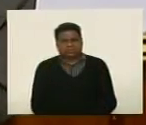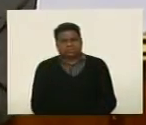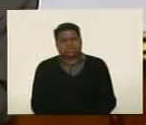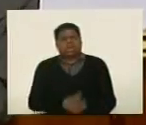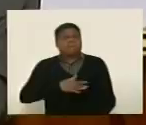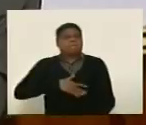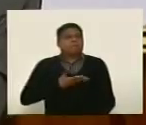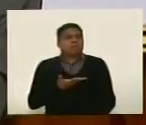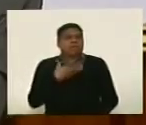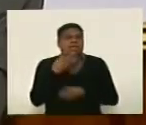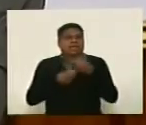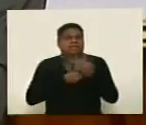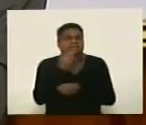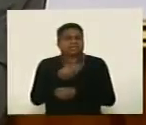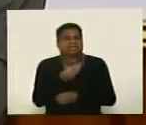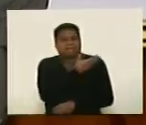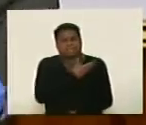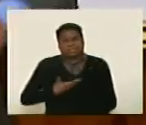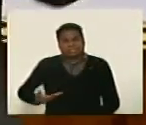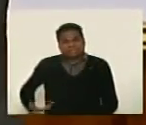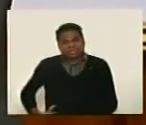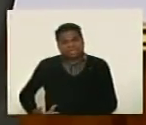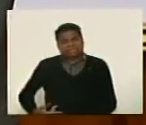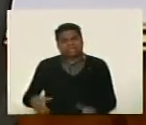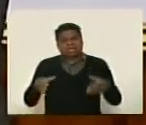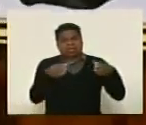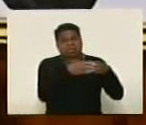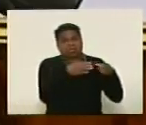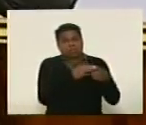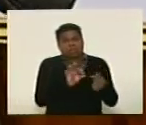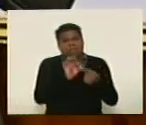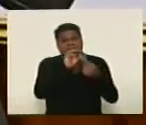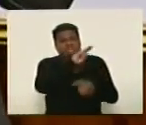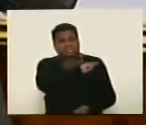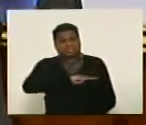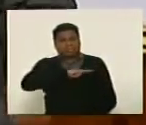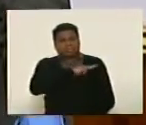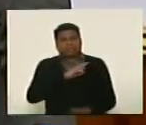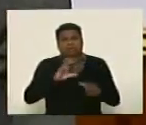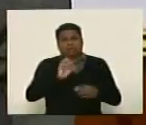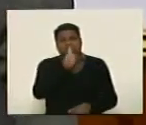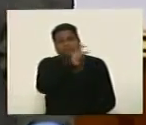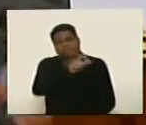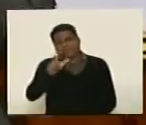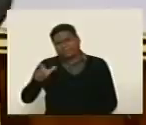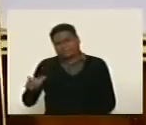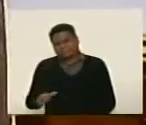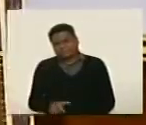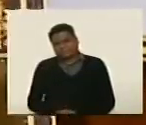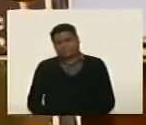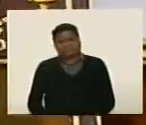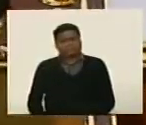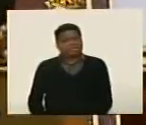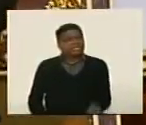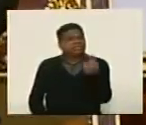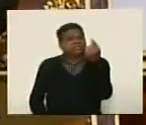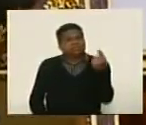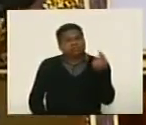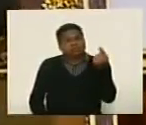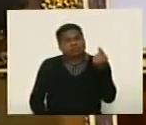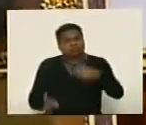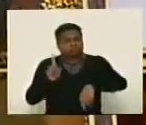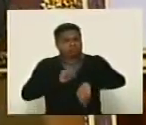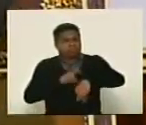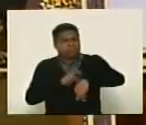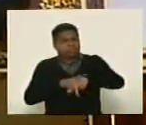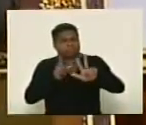el Presidente de la República, el Consejo de Ministros y todos los demás actores para hacerlo. Entonces, en ningún momento en